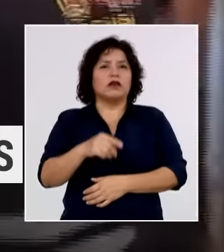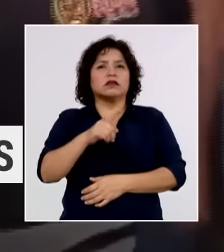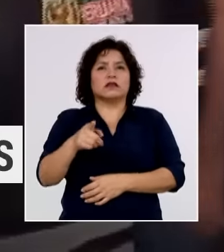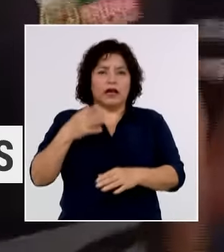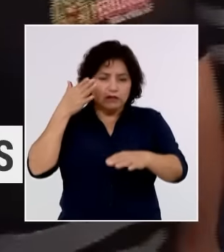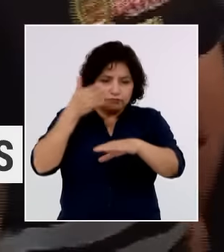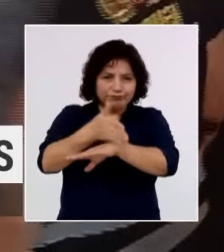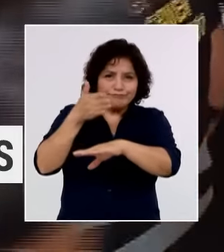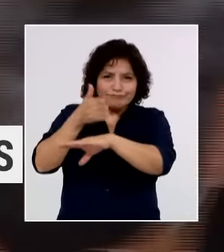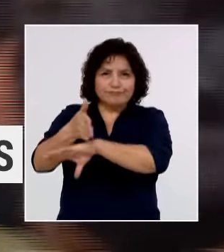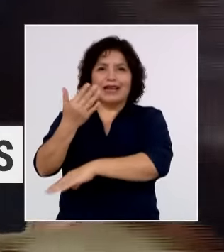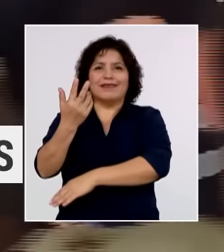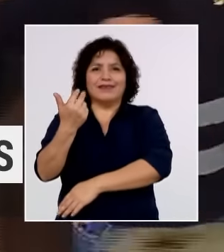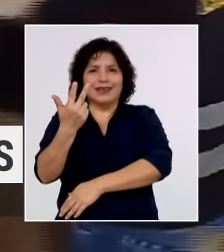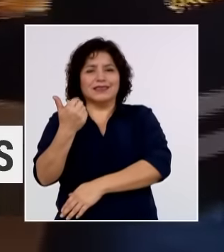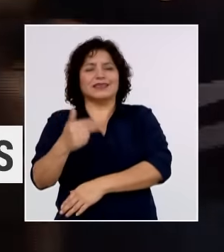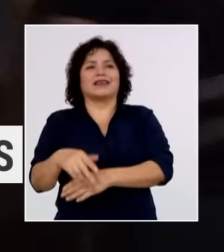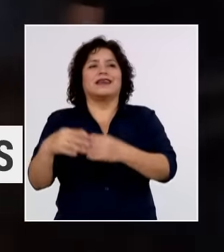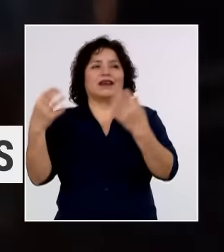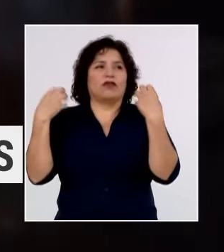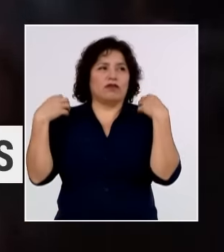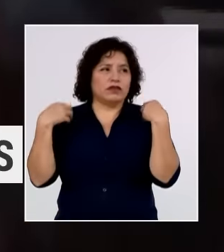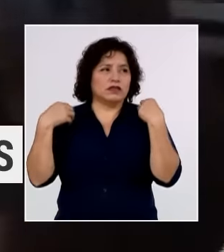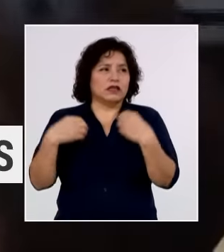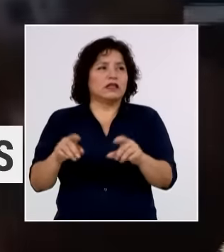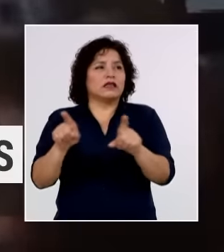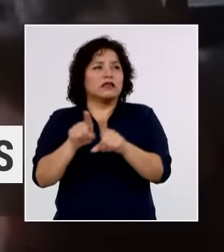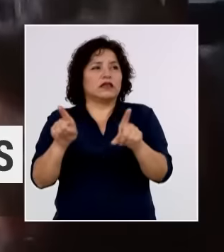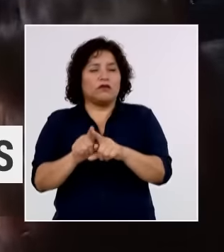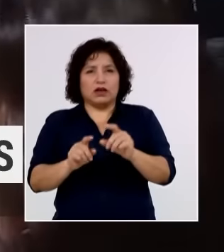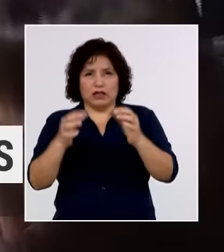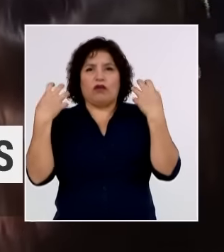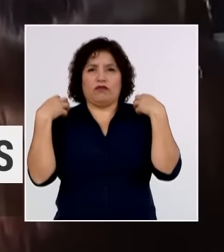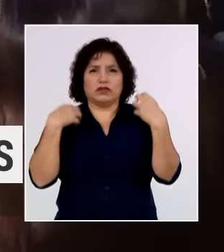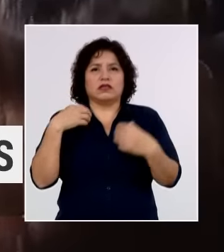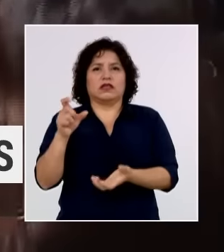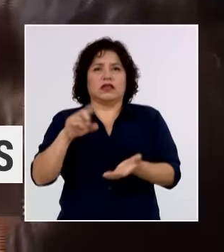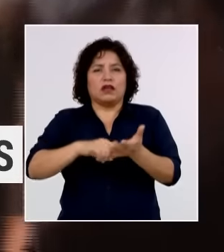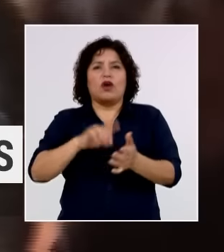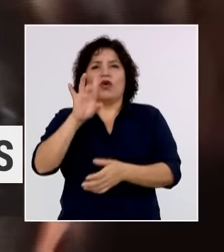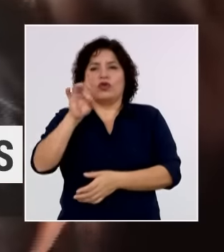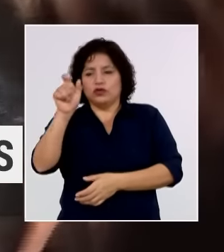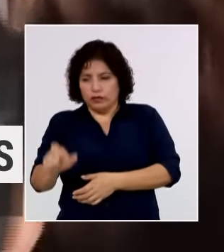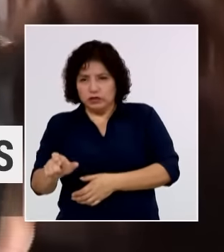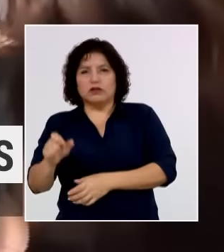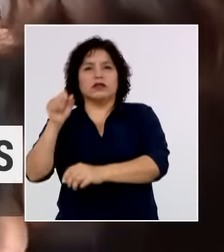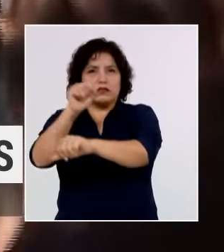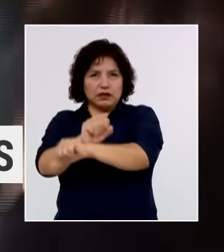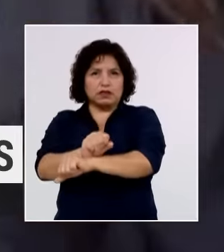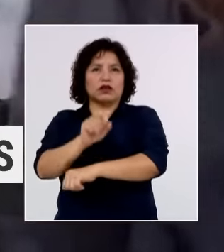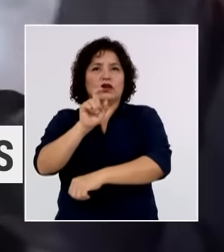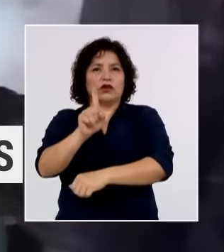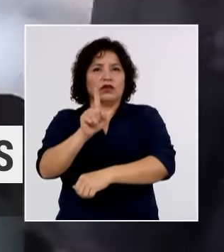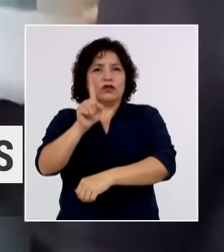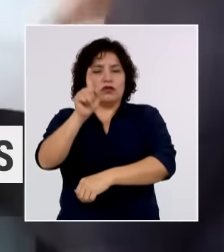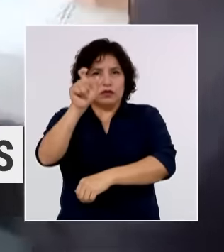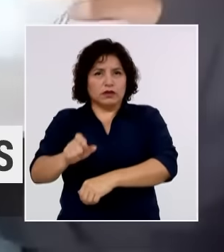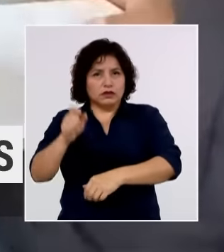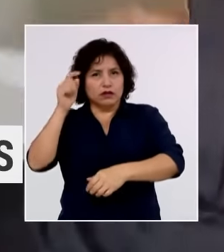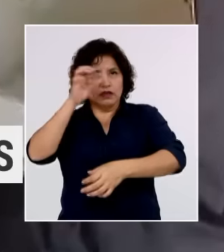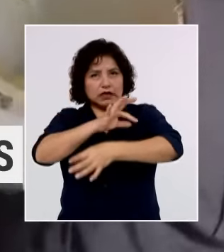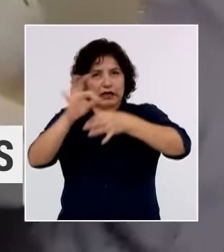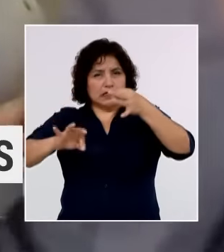más de 13 inmuebles, incluido esta agencia de la RENIET. Hay 8 personas detenidas y un ingeniero hacker que, como